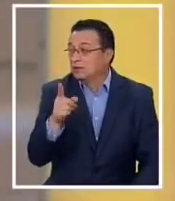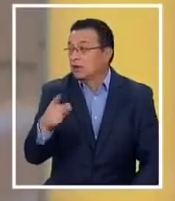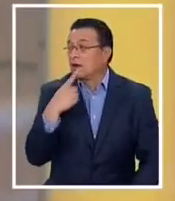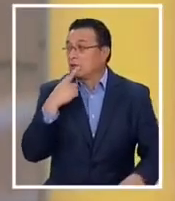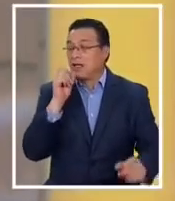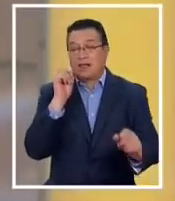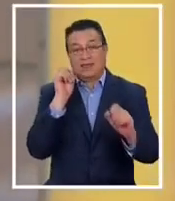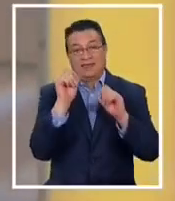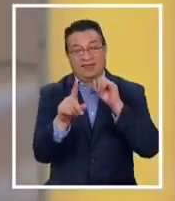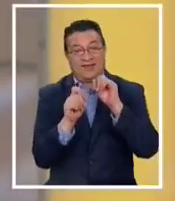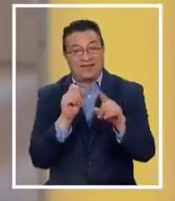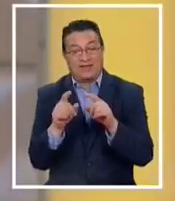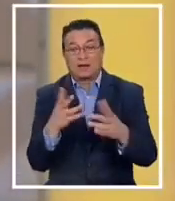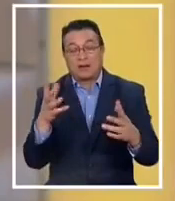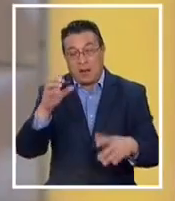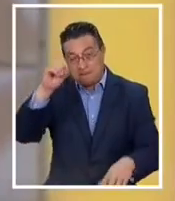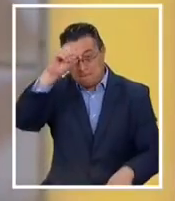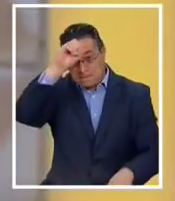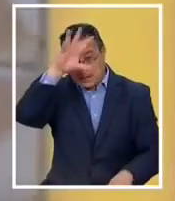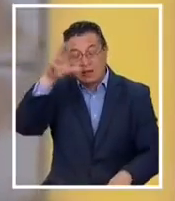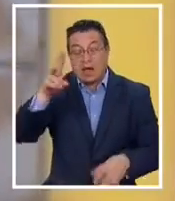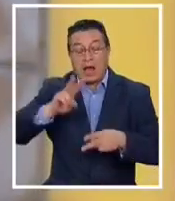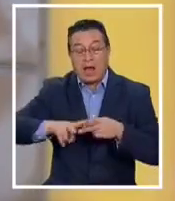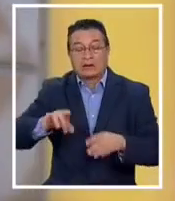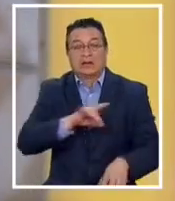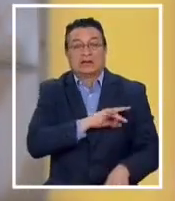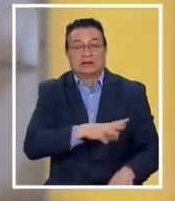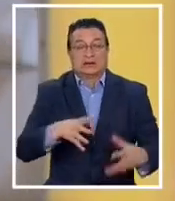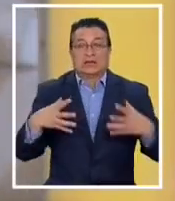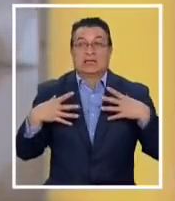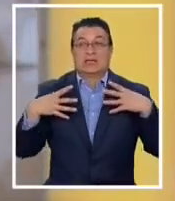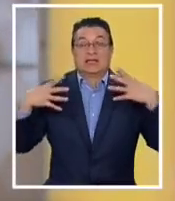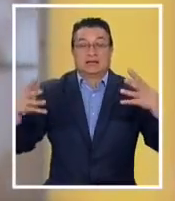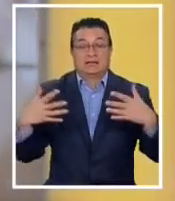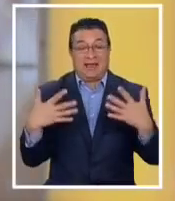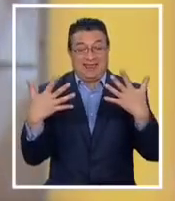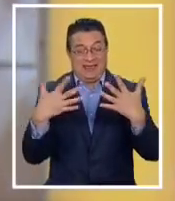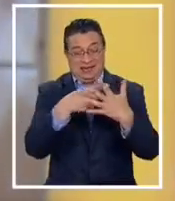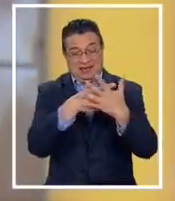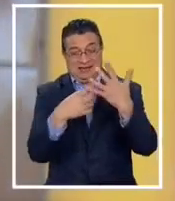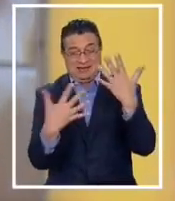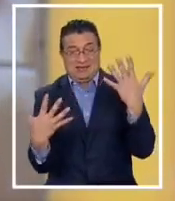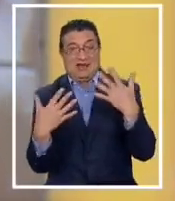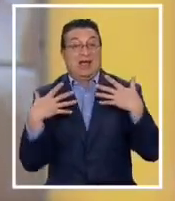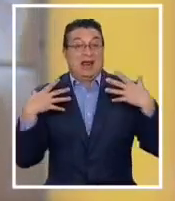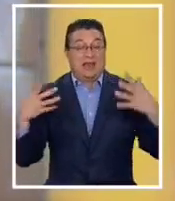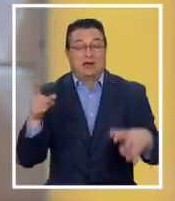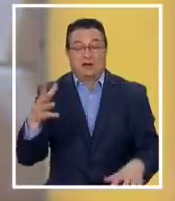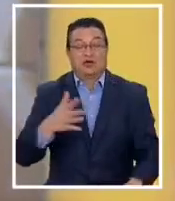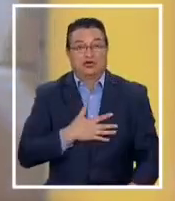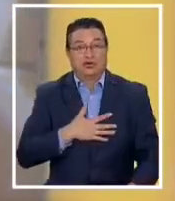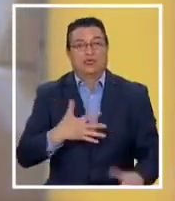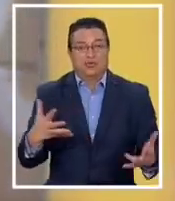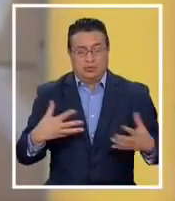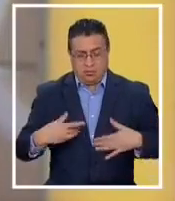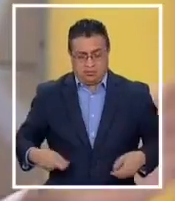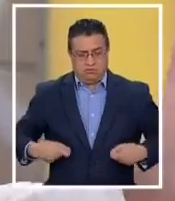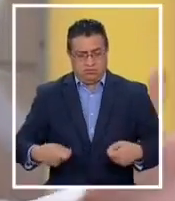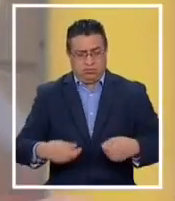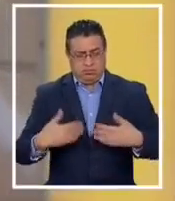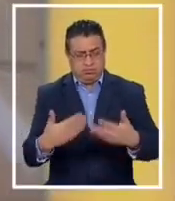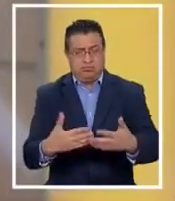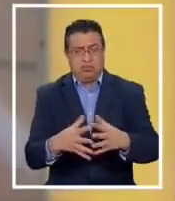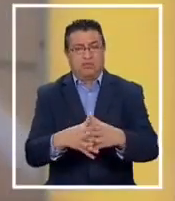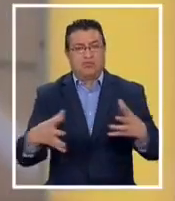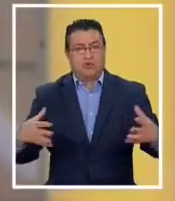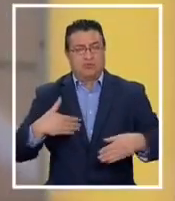defender a lo que la minería hacía en chile la gran minería de estas bien más grande decía mira nosotros dejamos mucho aquí ya hablaba del encadenamiento